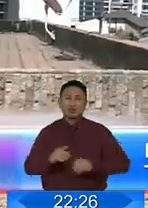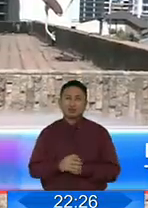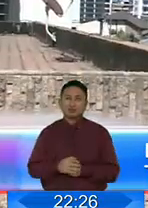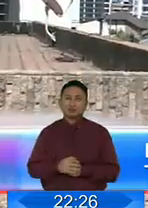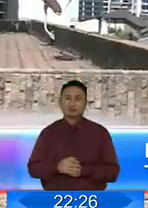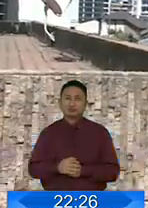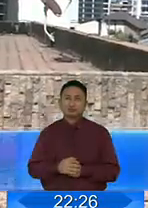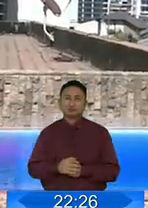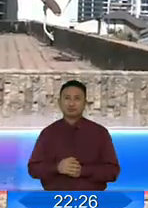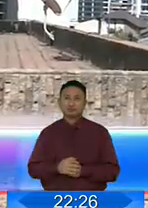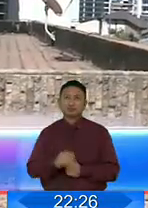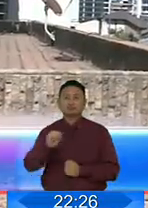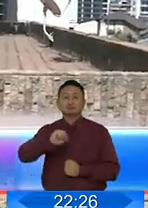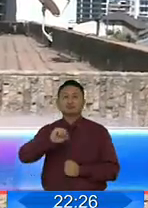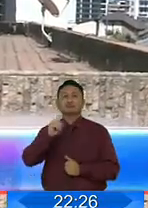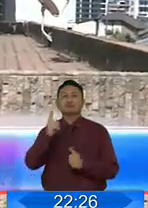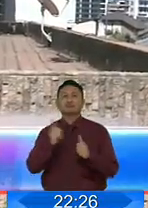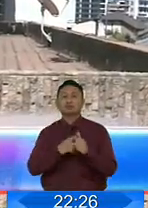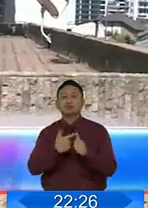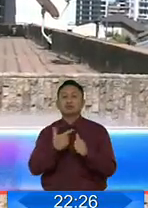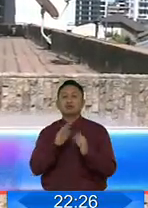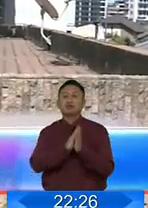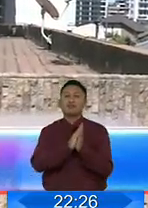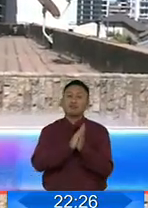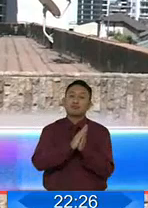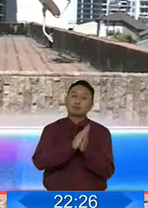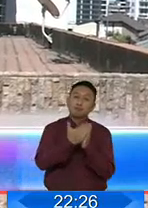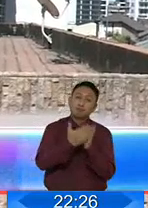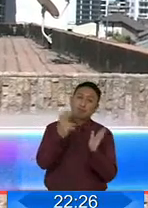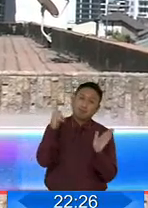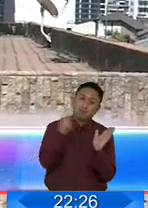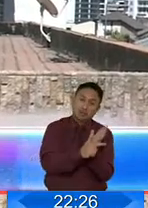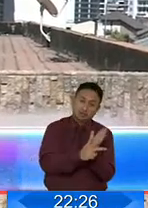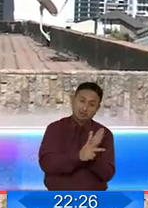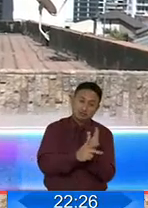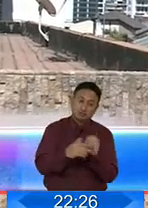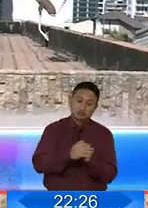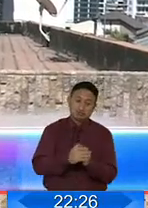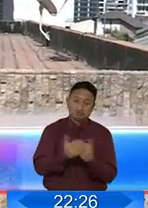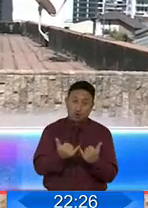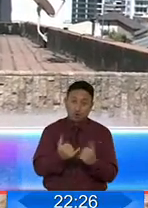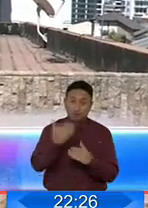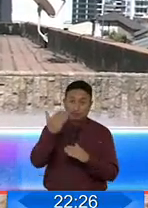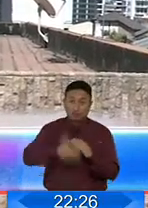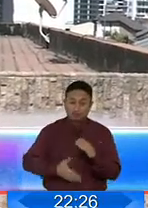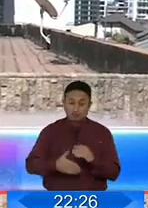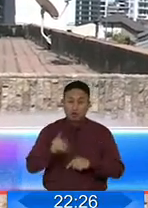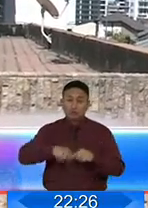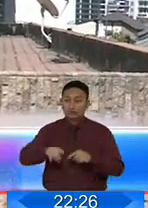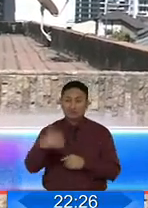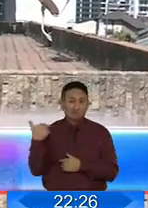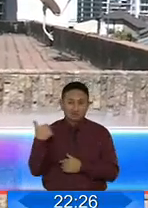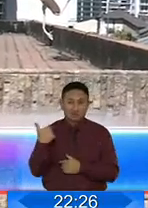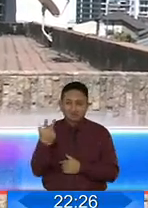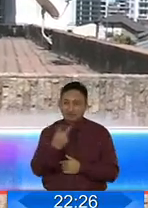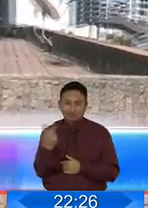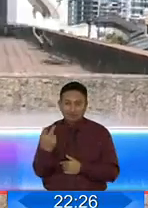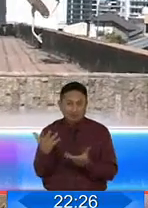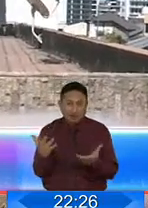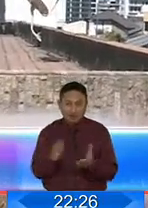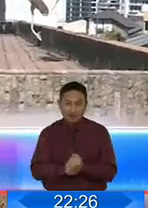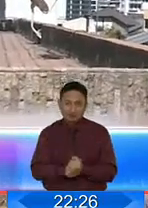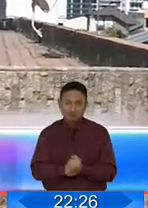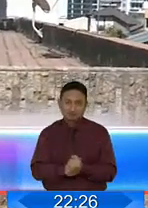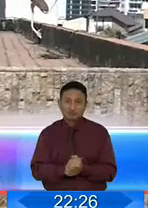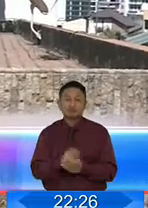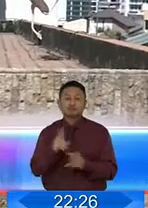que sí, el detalle es primeramente el pasaporte, sea vigente o vencido, hay unos que no cuentan con ninguna de las dos opciones.